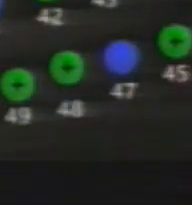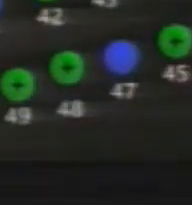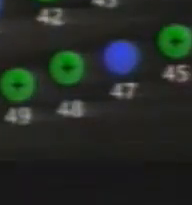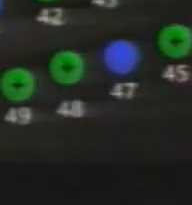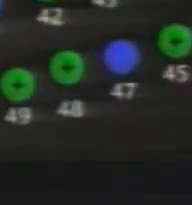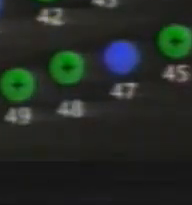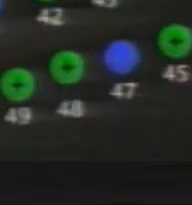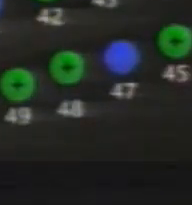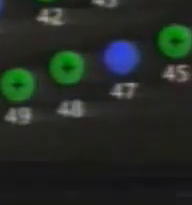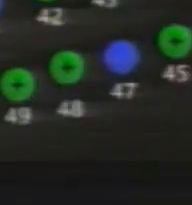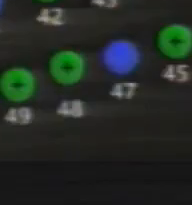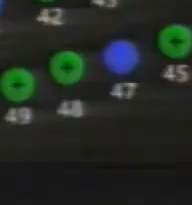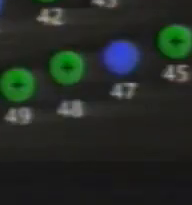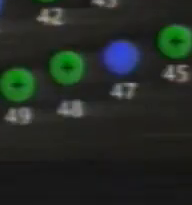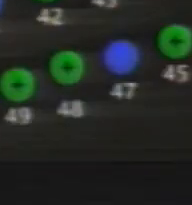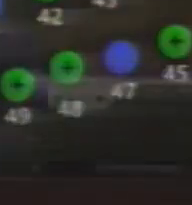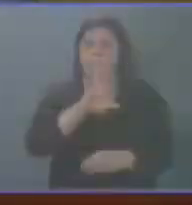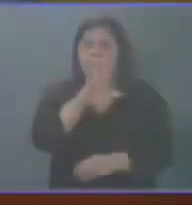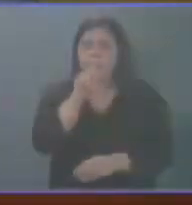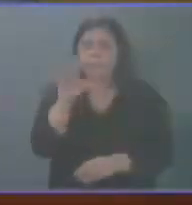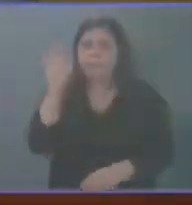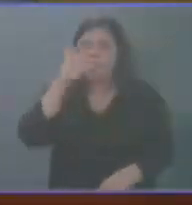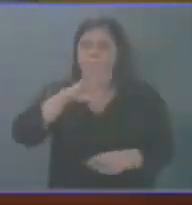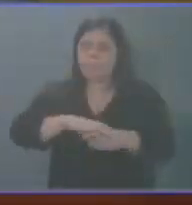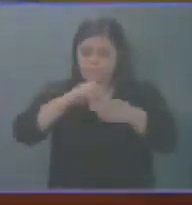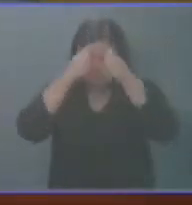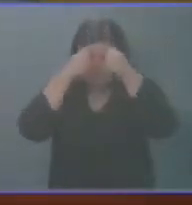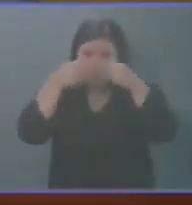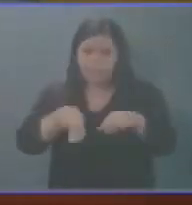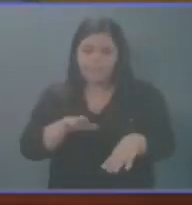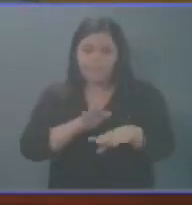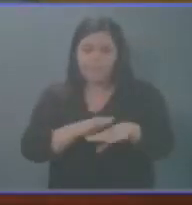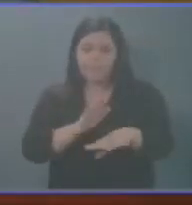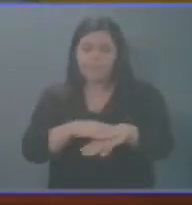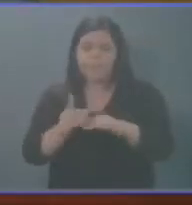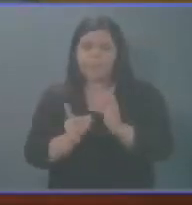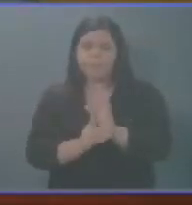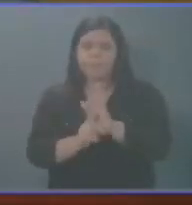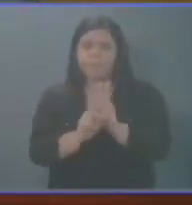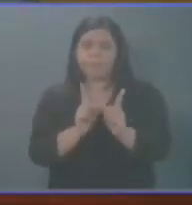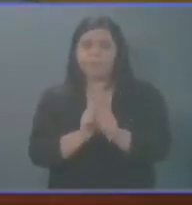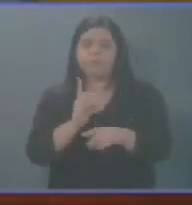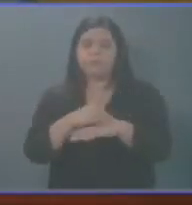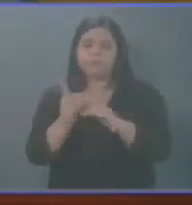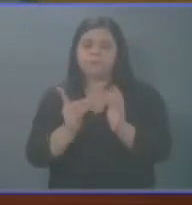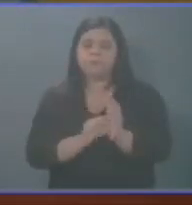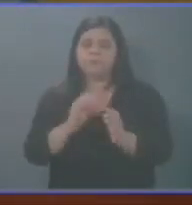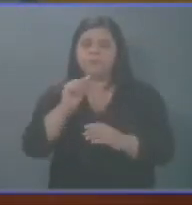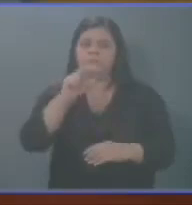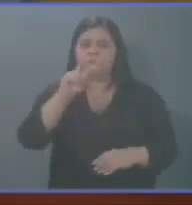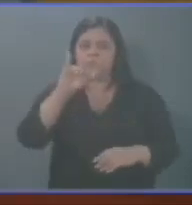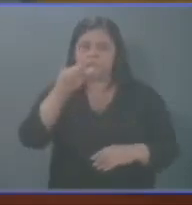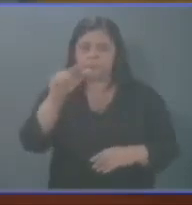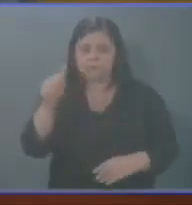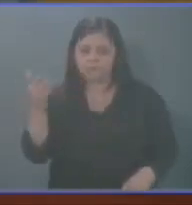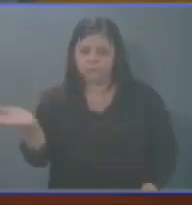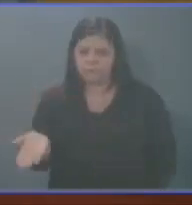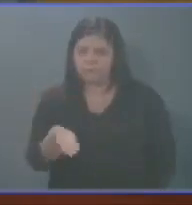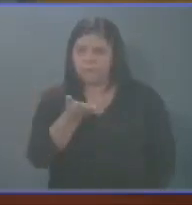Se cierra la votación y con 51 votos en pantalla se aprueba el llamamiento. Tiene el uso de la palabra el diputado Rodrigo Ávila